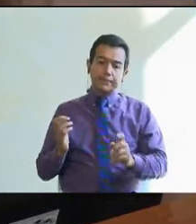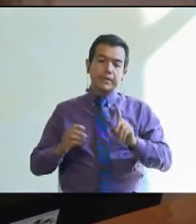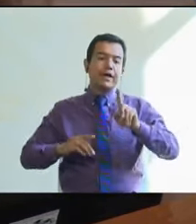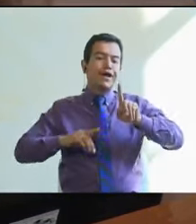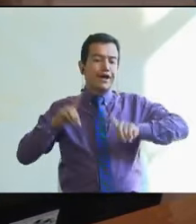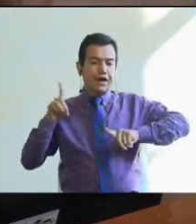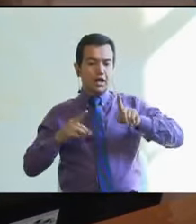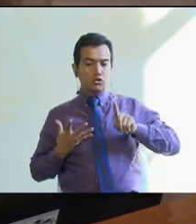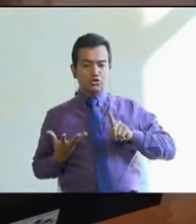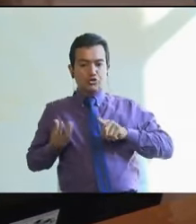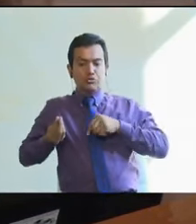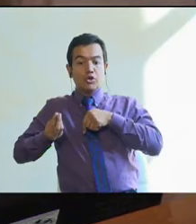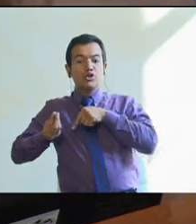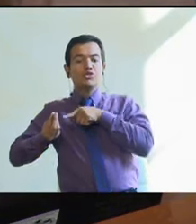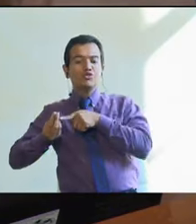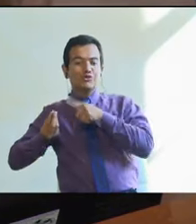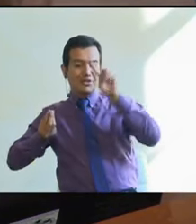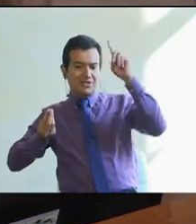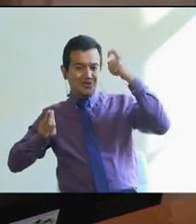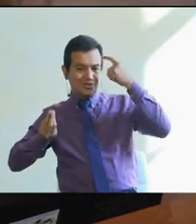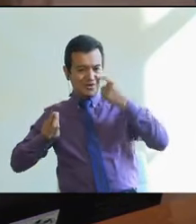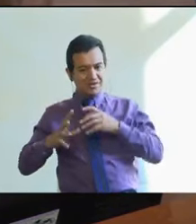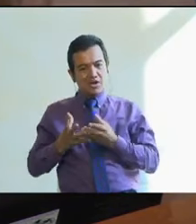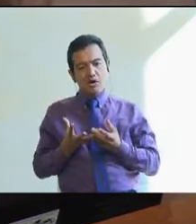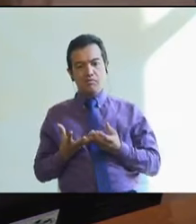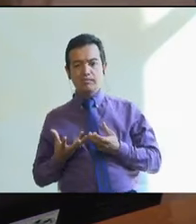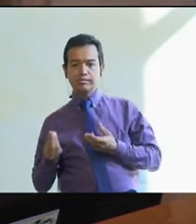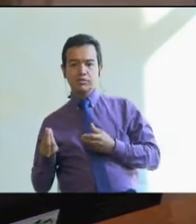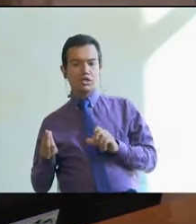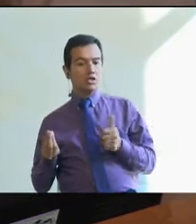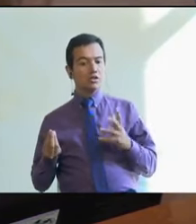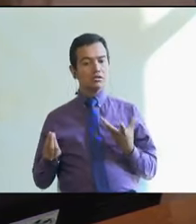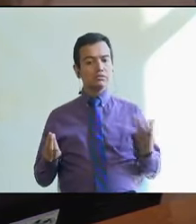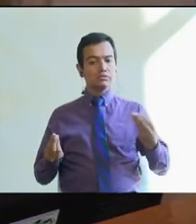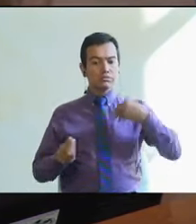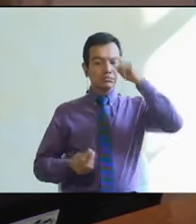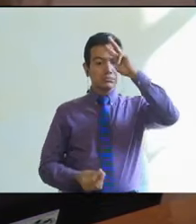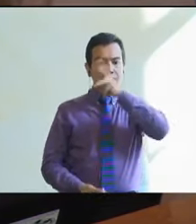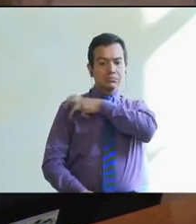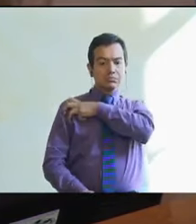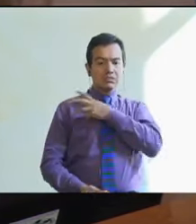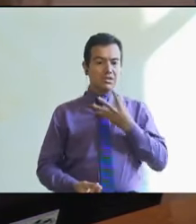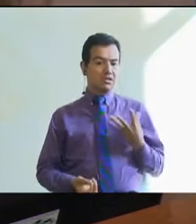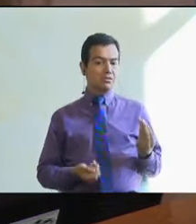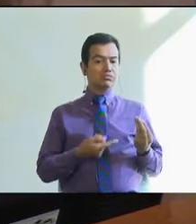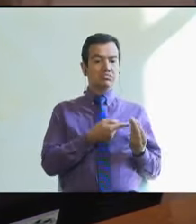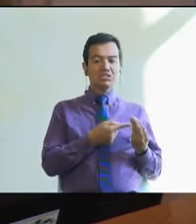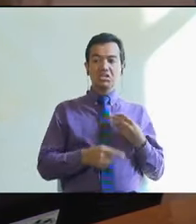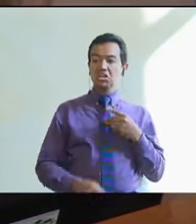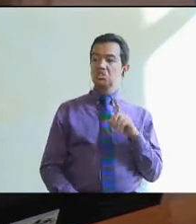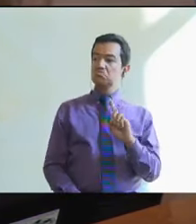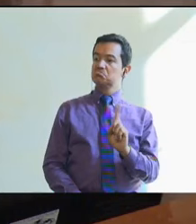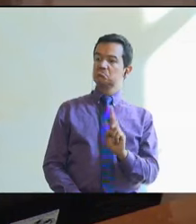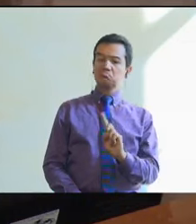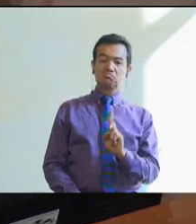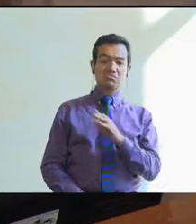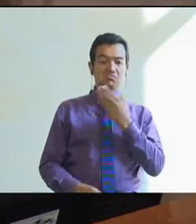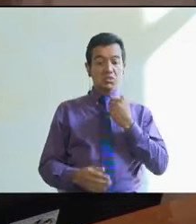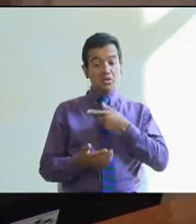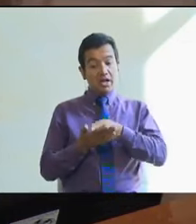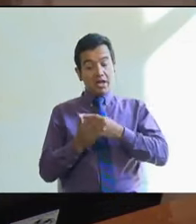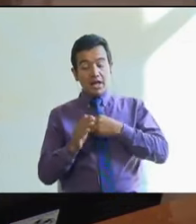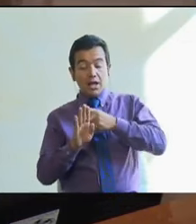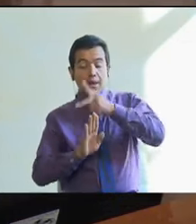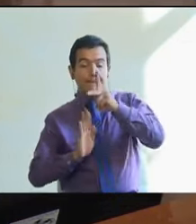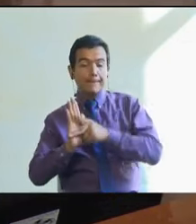sectores del gobierno y que algunos oficiales de este país quieran no dejar que pase este